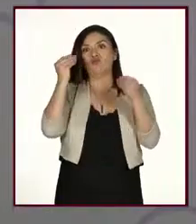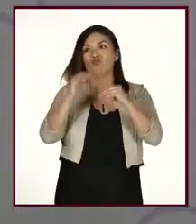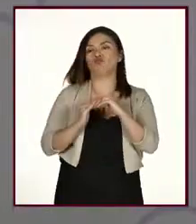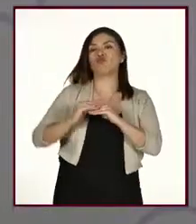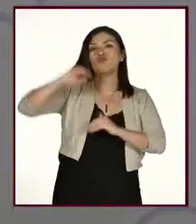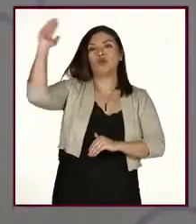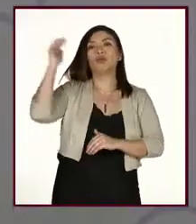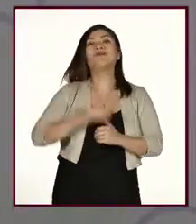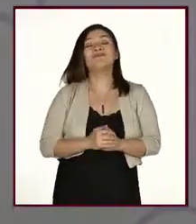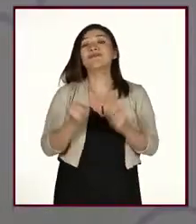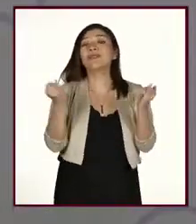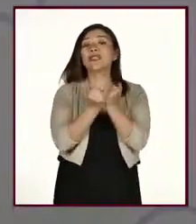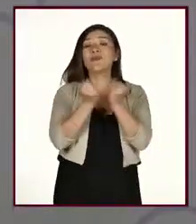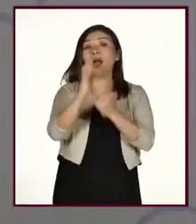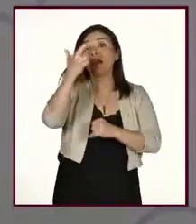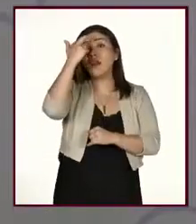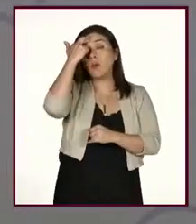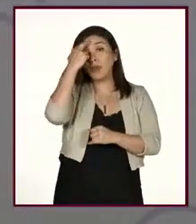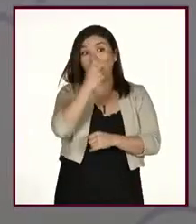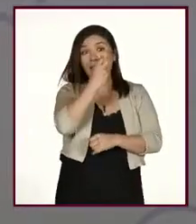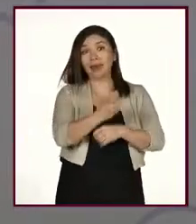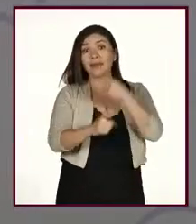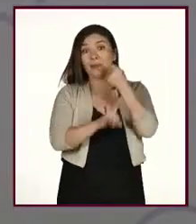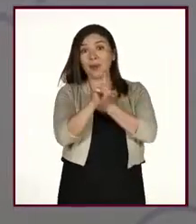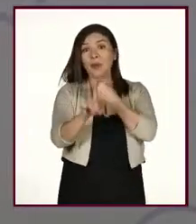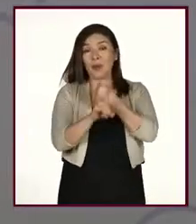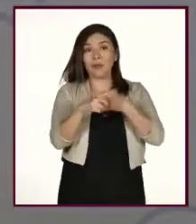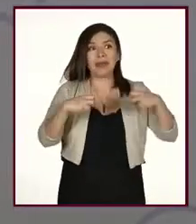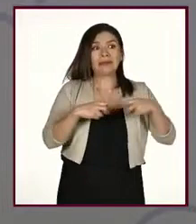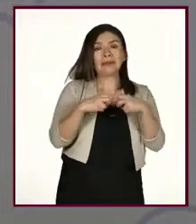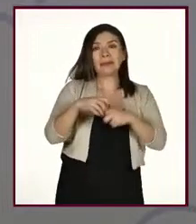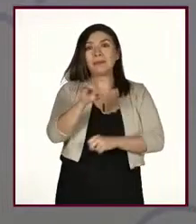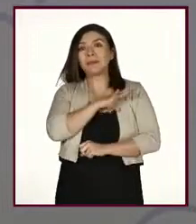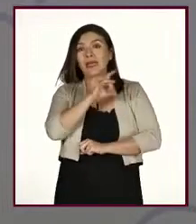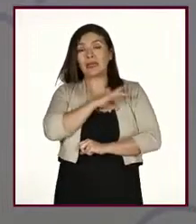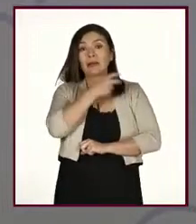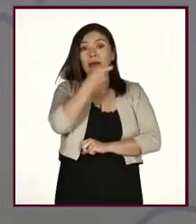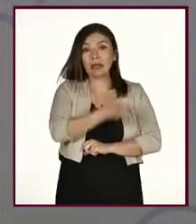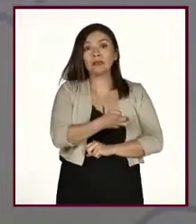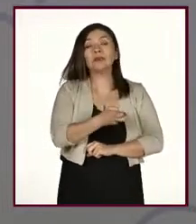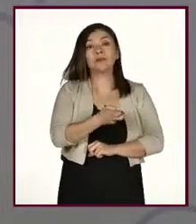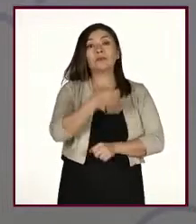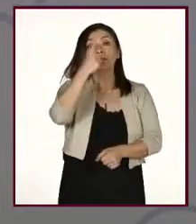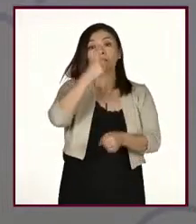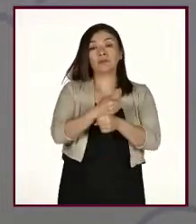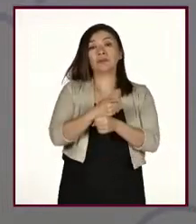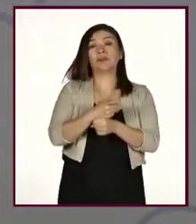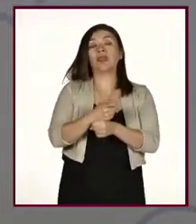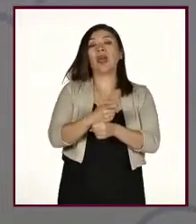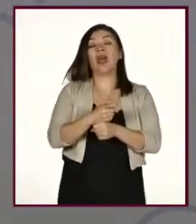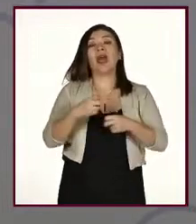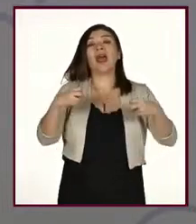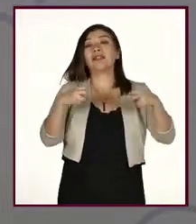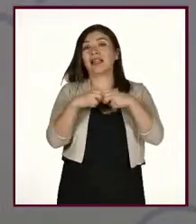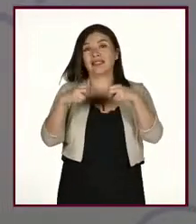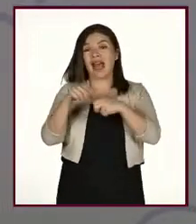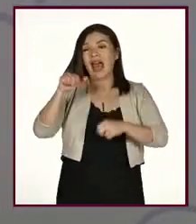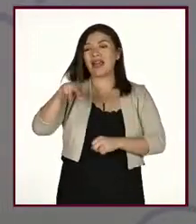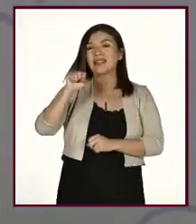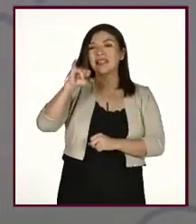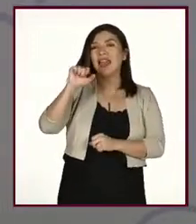¿sí? Recordar también que, de hecho, los trastornos de ansiedad, específicamente el trastorno de ansiedad generalizada, pues es el